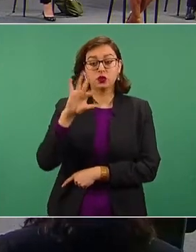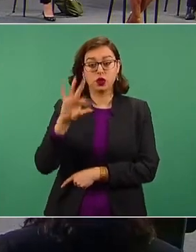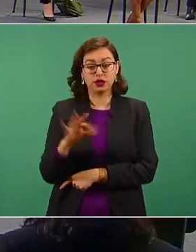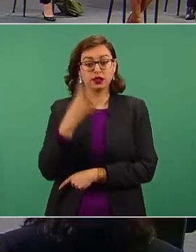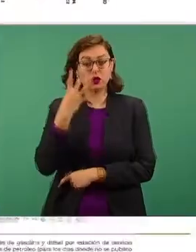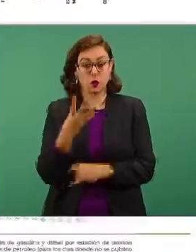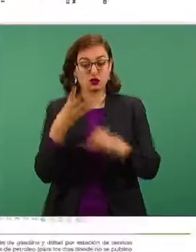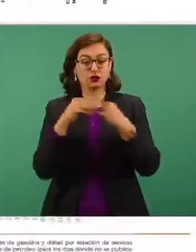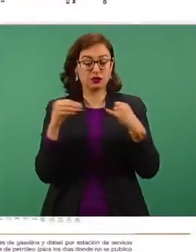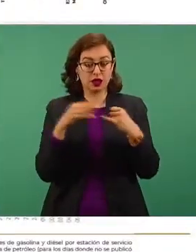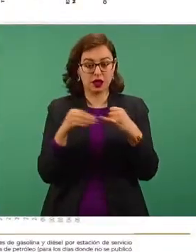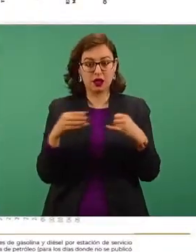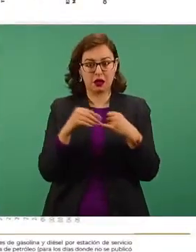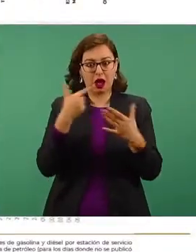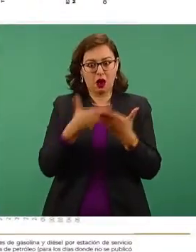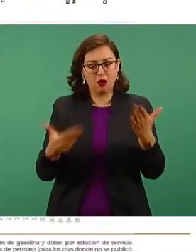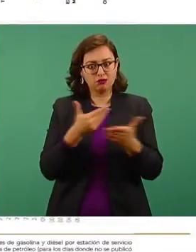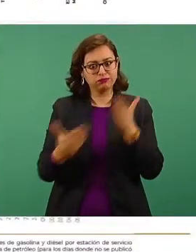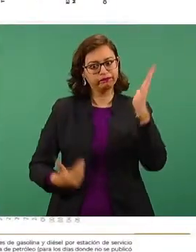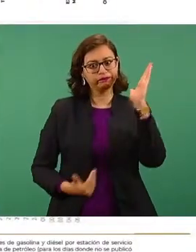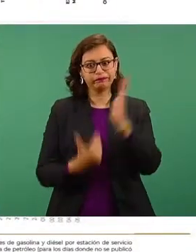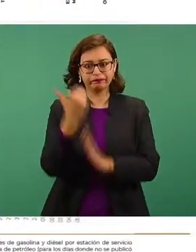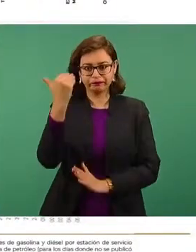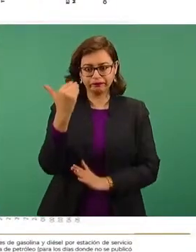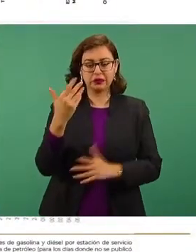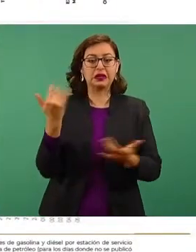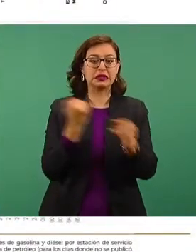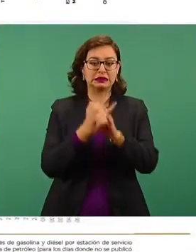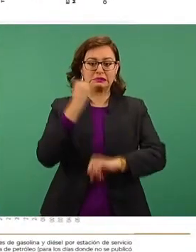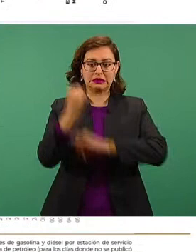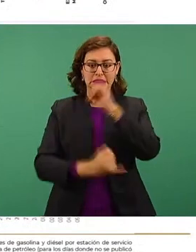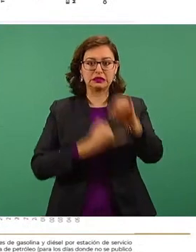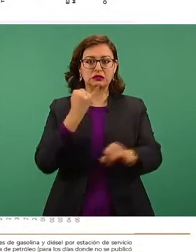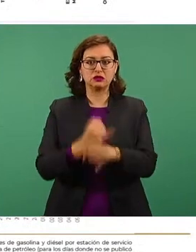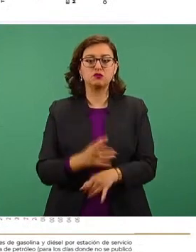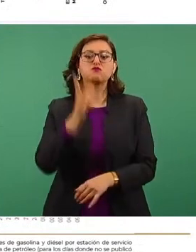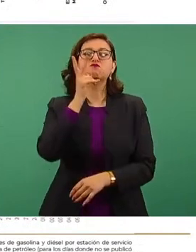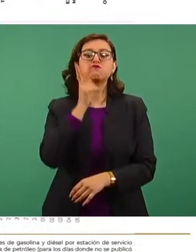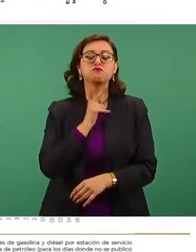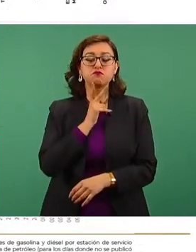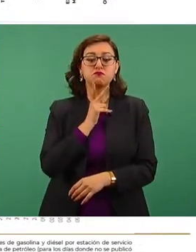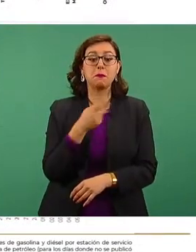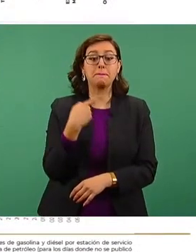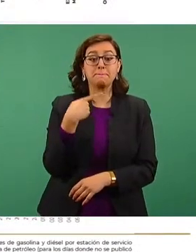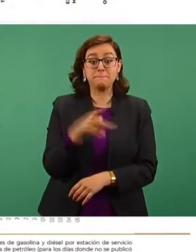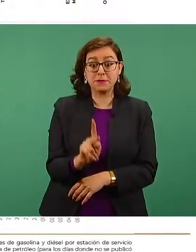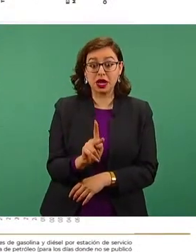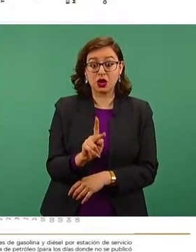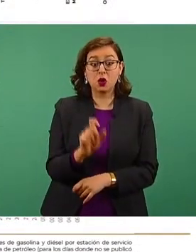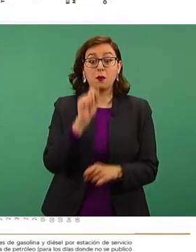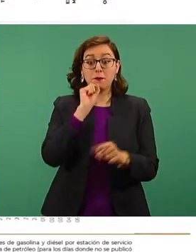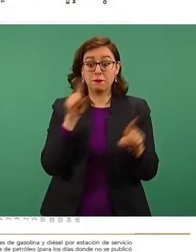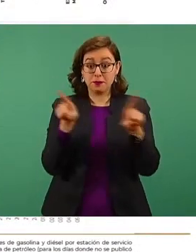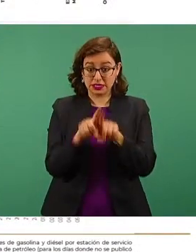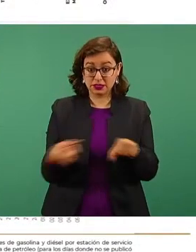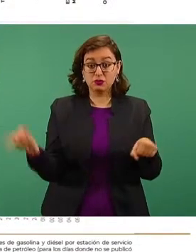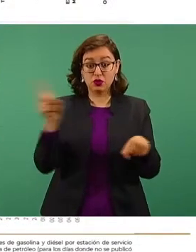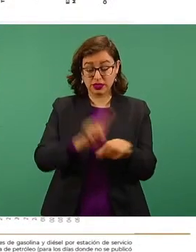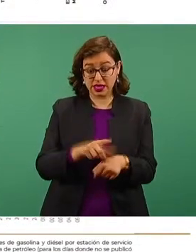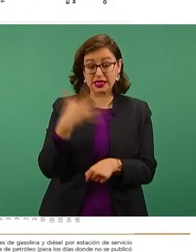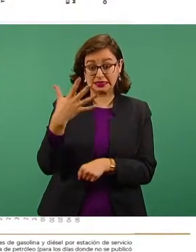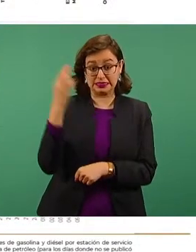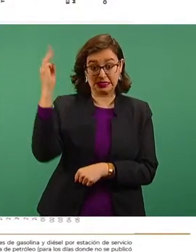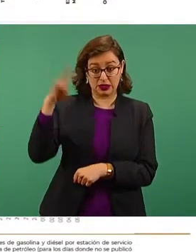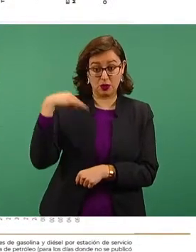$45.44. Ha subido mucho los precios internacionales del petróleo. Sin embargo, vemos los promedios el mismo día 5 de marzo,